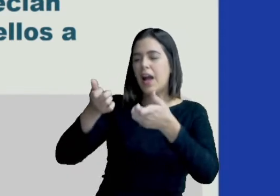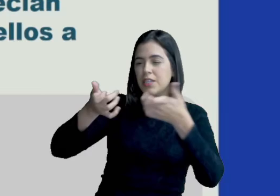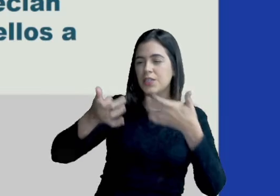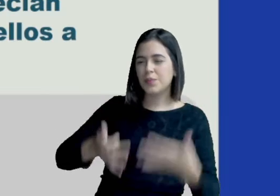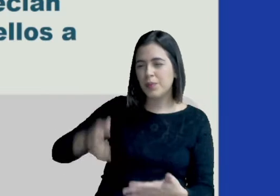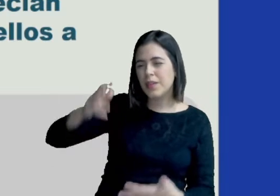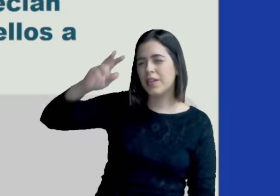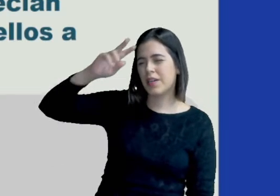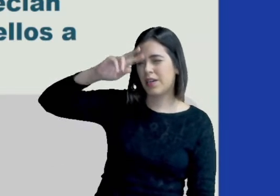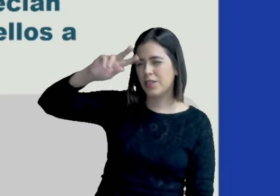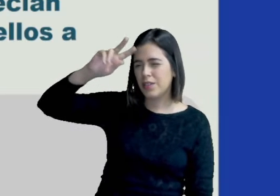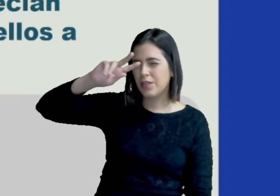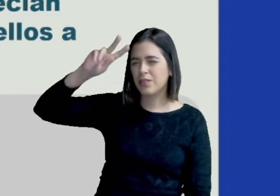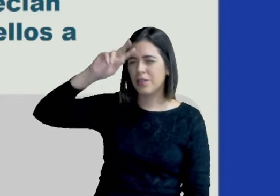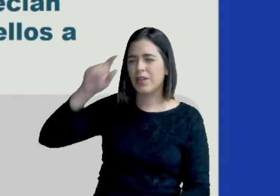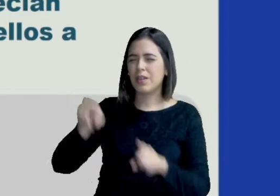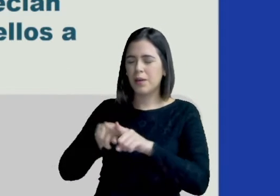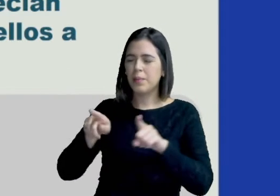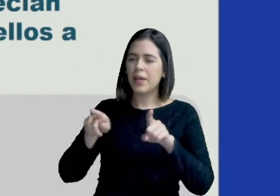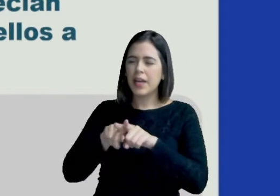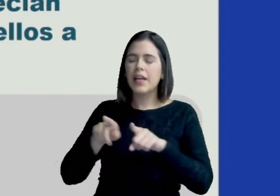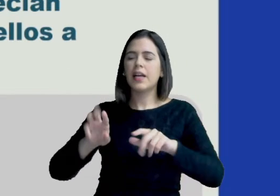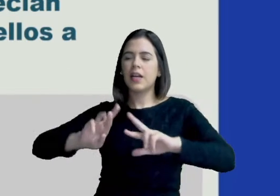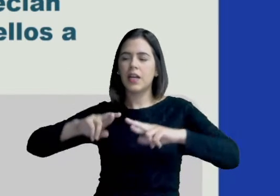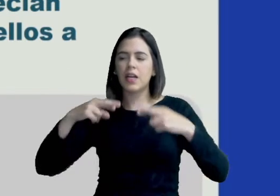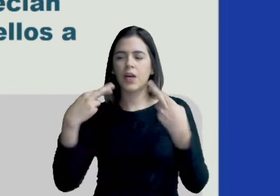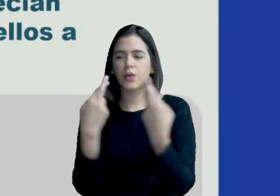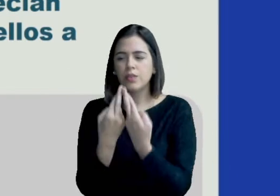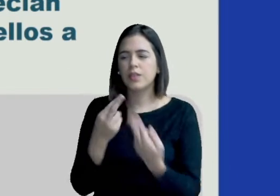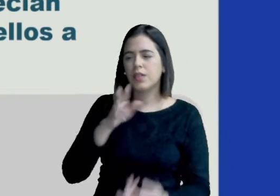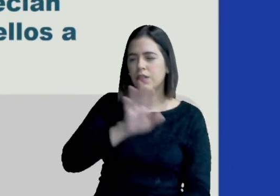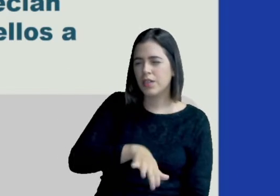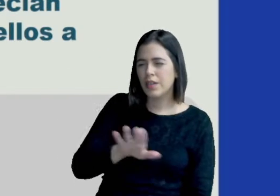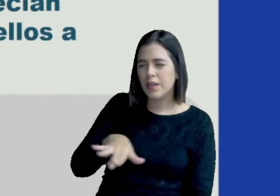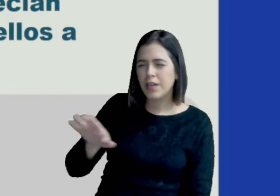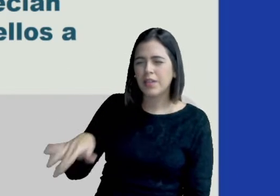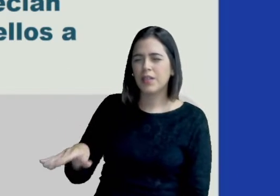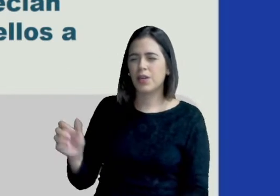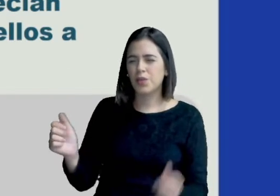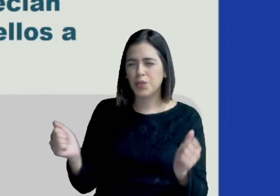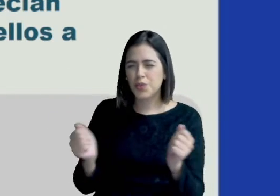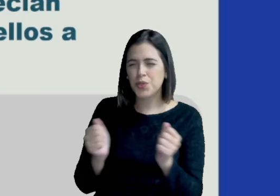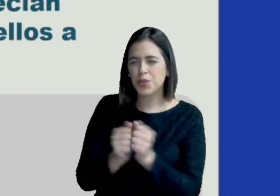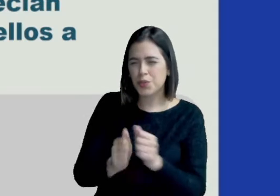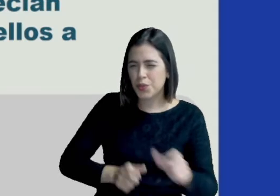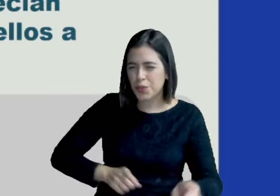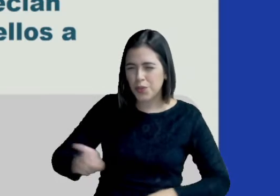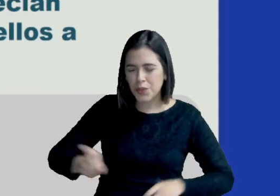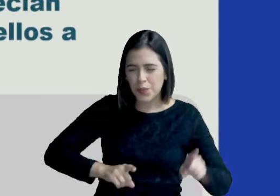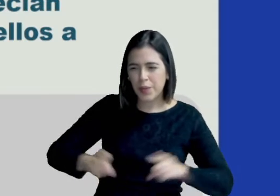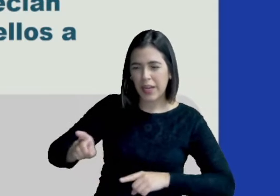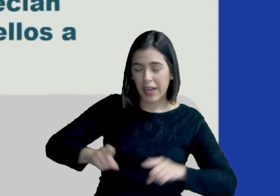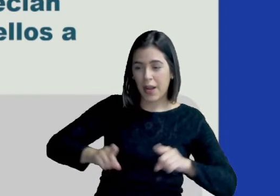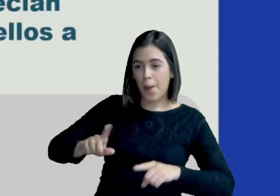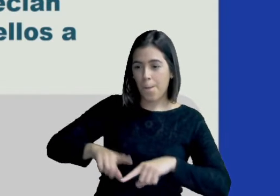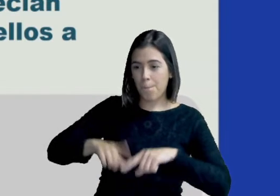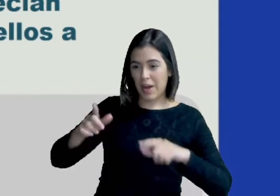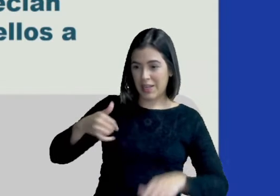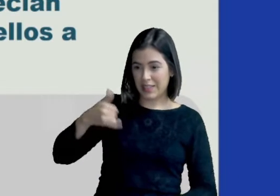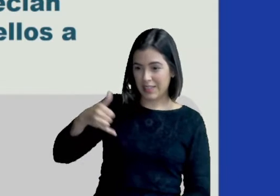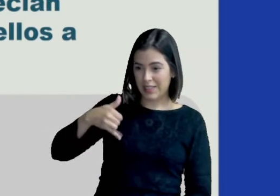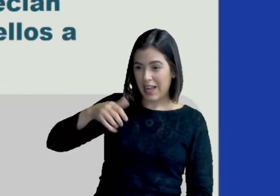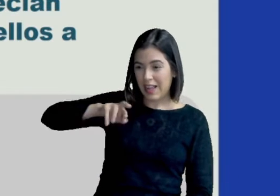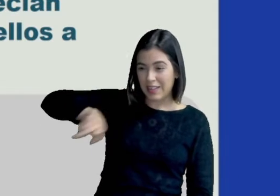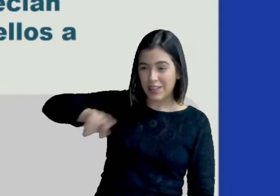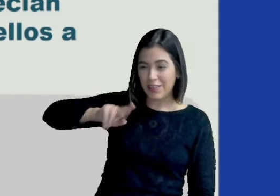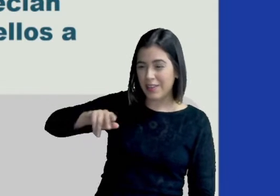de Rayuela reunía a unos niños que eran sus primos, pero que por la diferencia de edad parecían sus